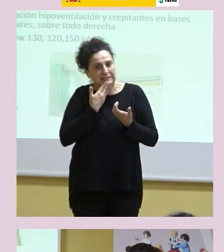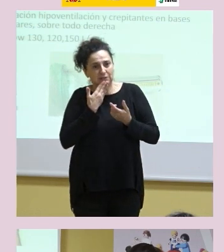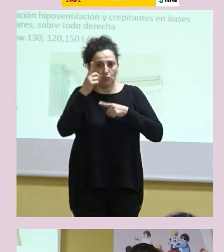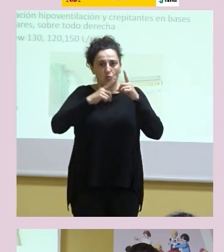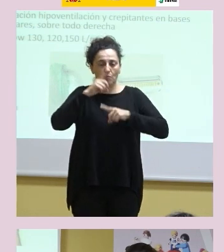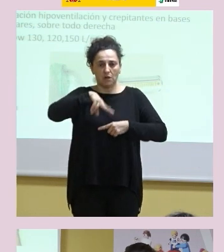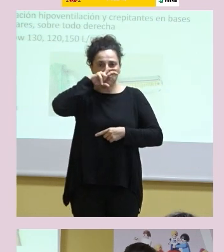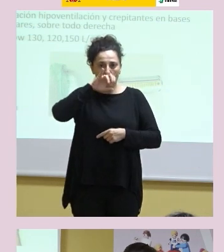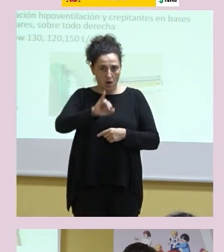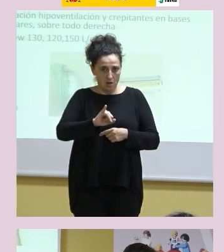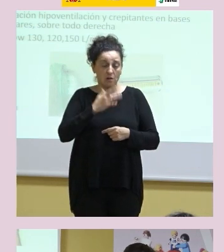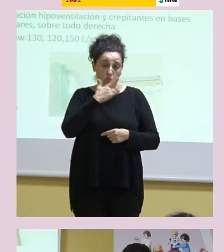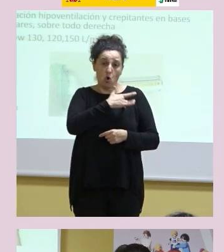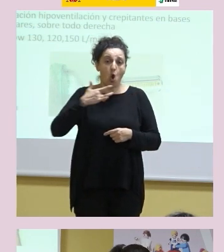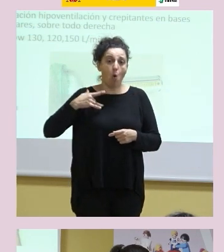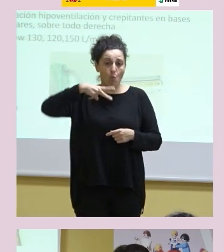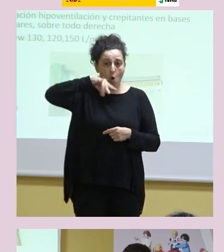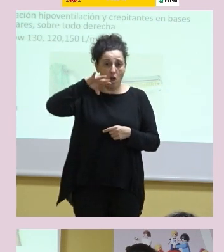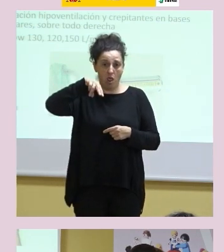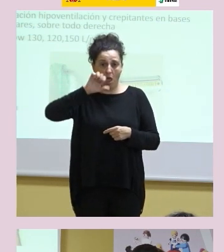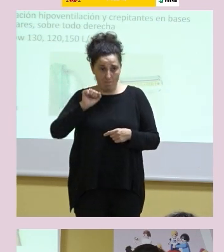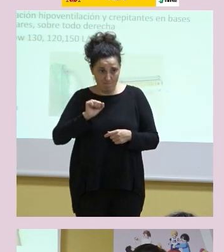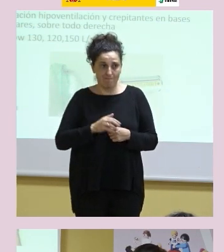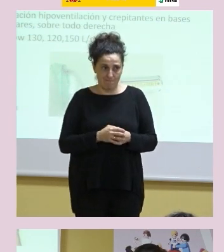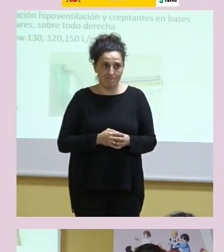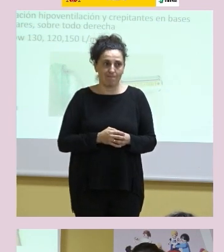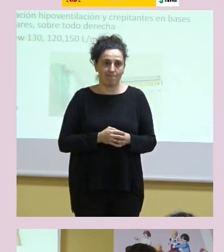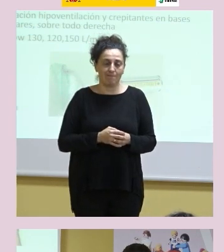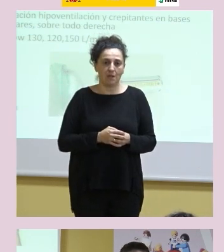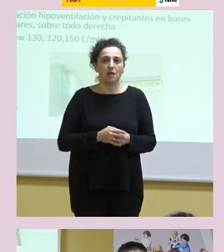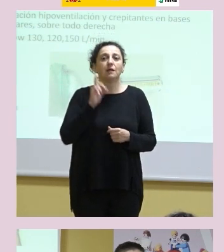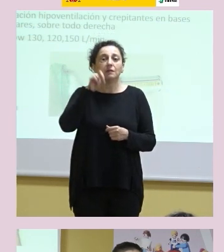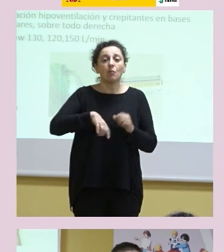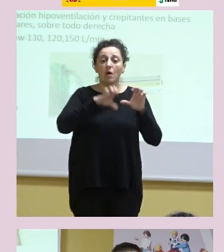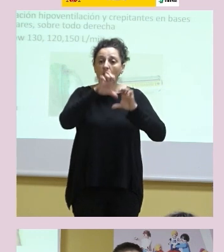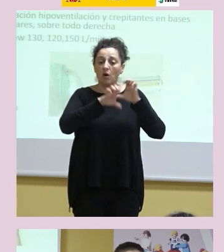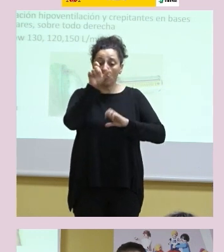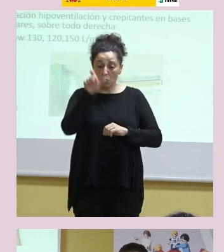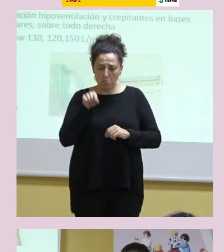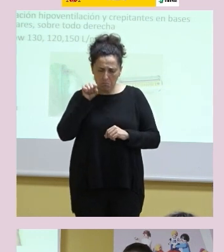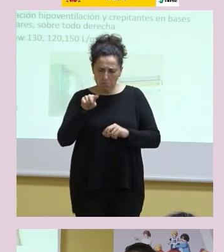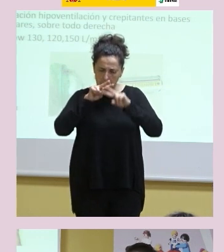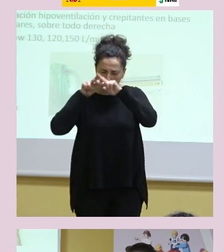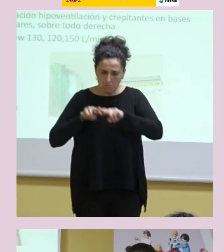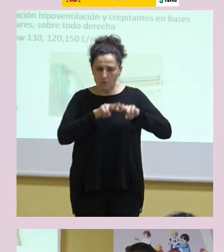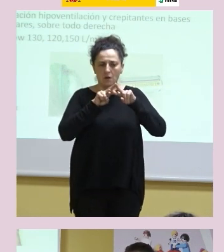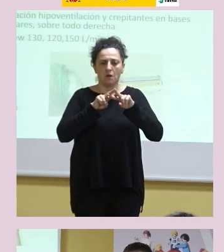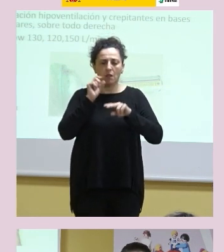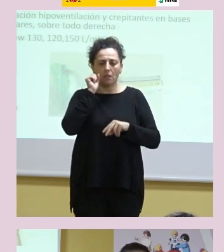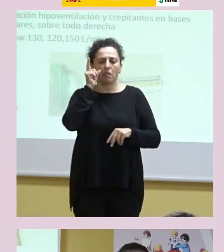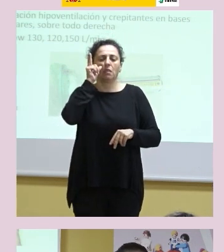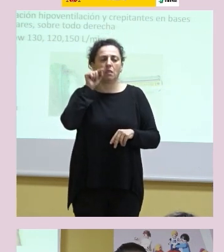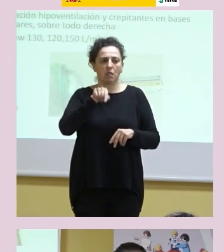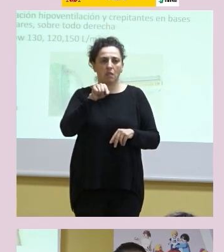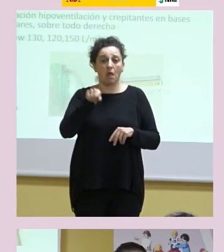respiratorio como en este caso fue la neumonía. También realizando la valoración a este paciente descubro que el paciente